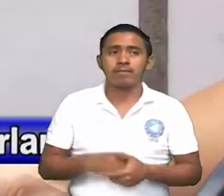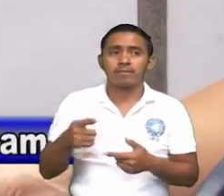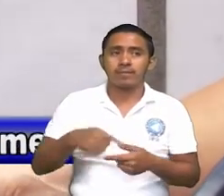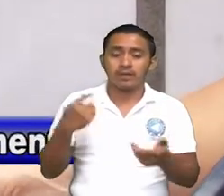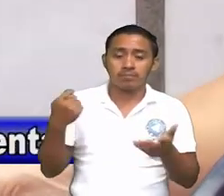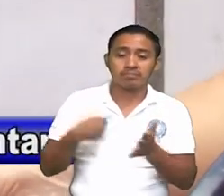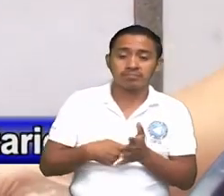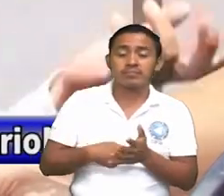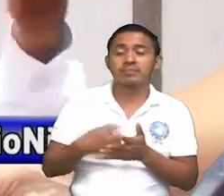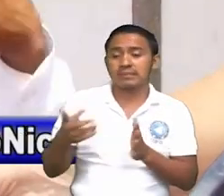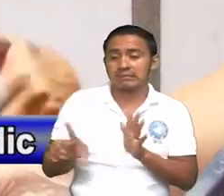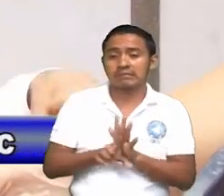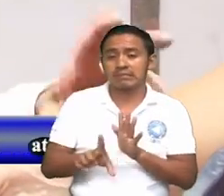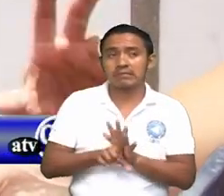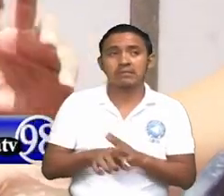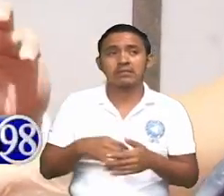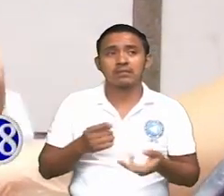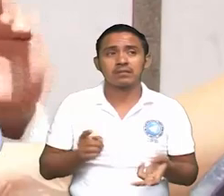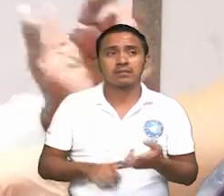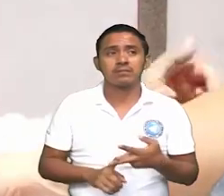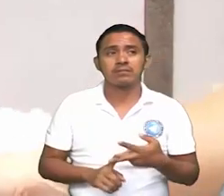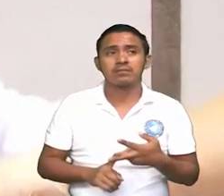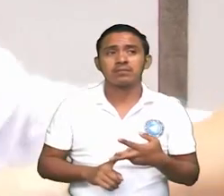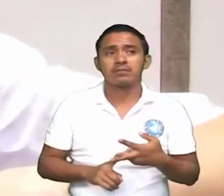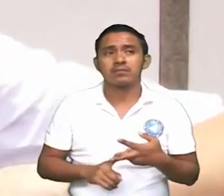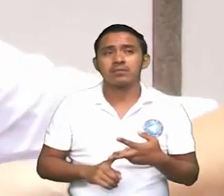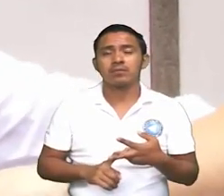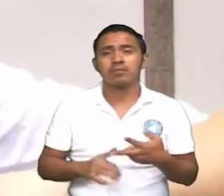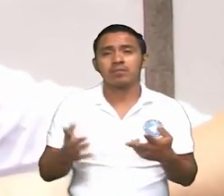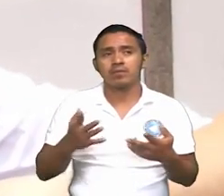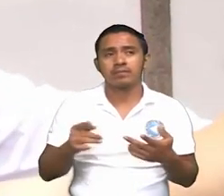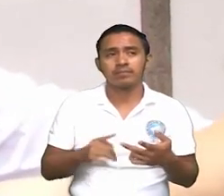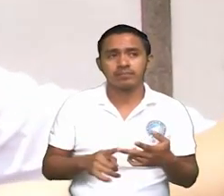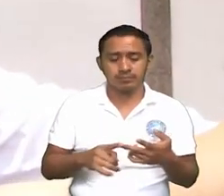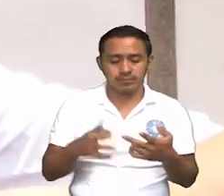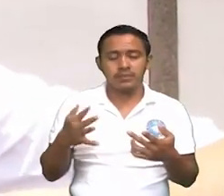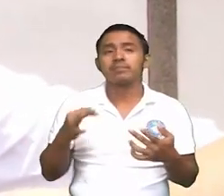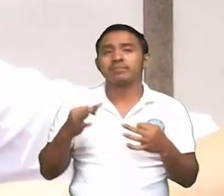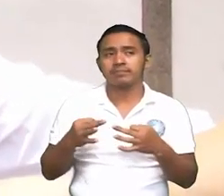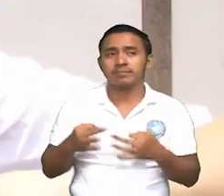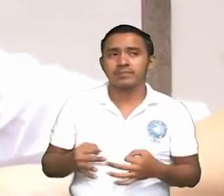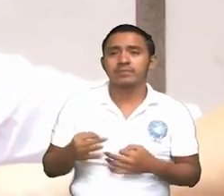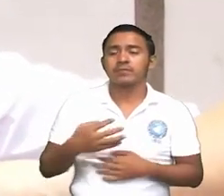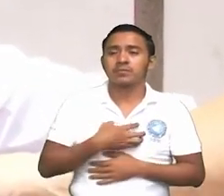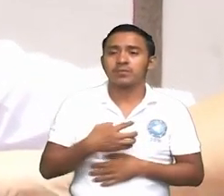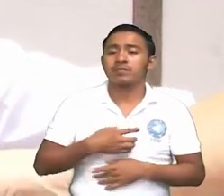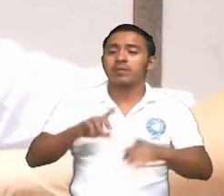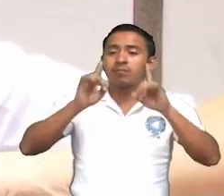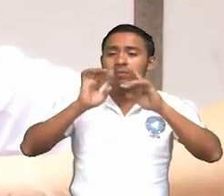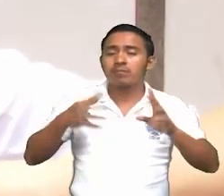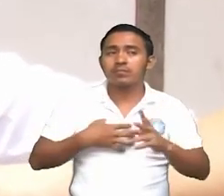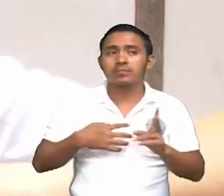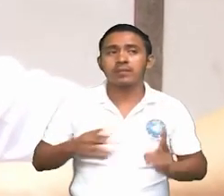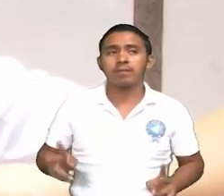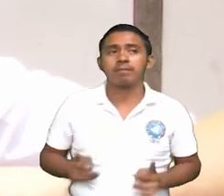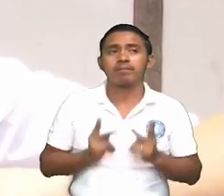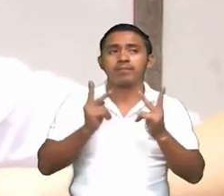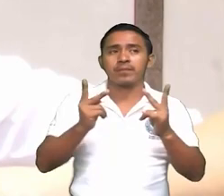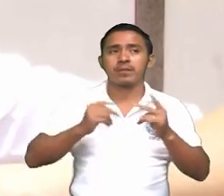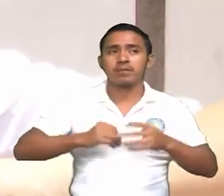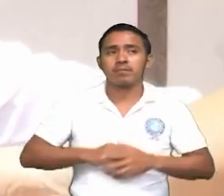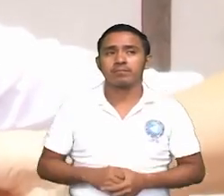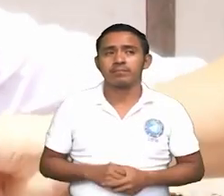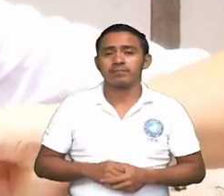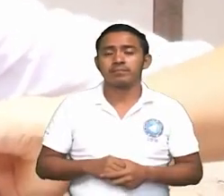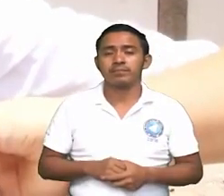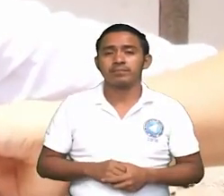Infraccionamos la ley, ¿verdad? Y también es para seguridad de nosotros mismos. ¿Qué es nuestra vida? Seguridad de nuestra vida. Eso es lo que yo podría